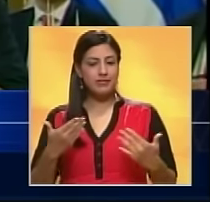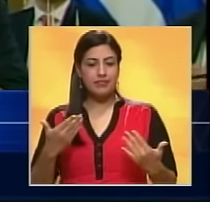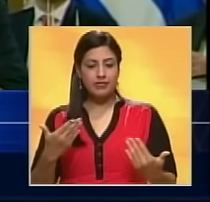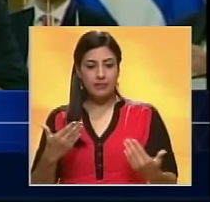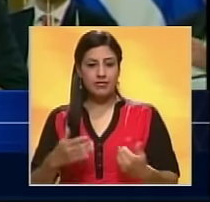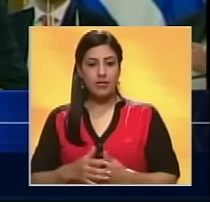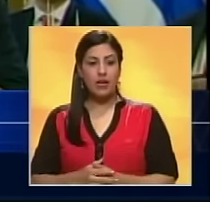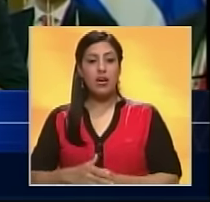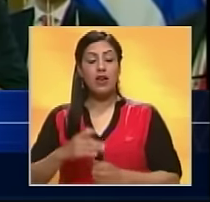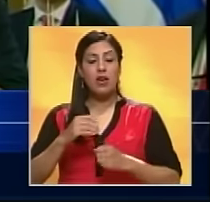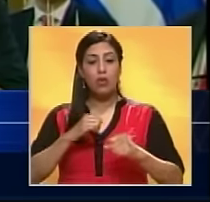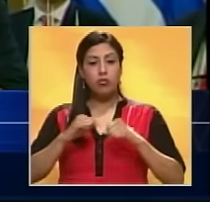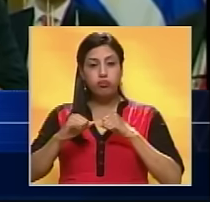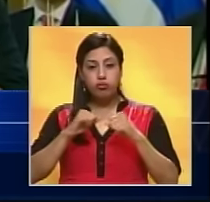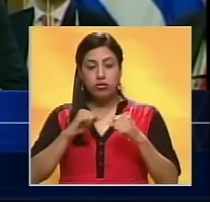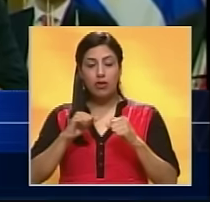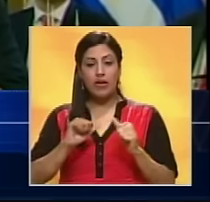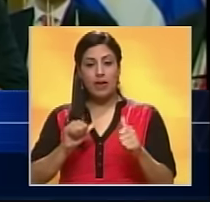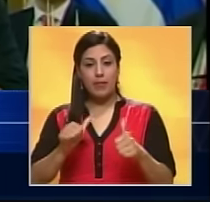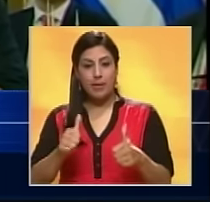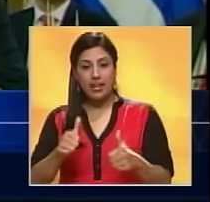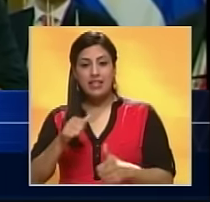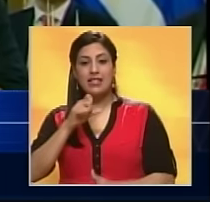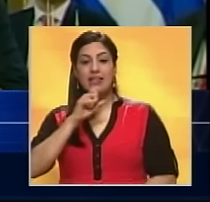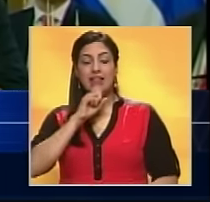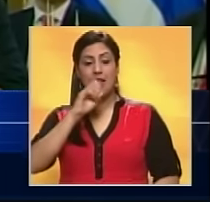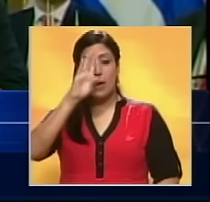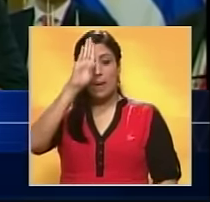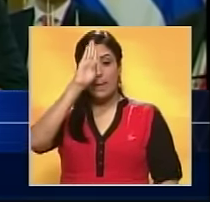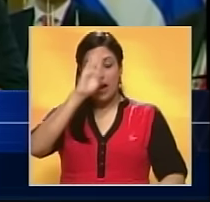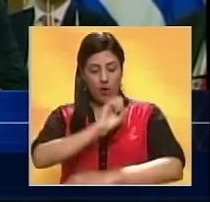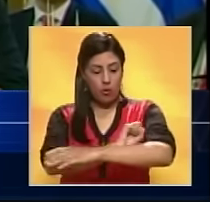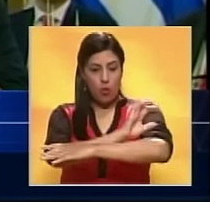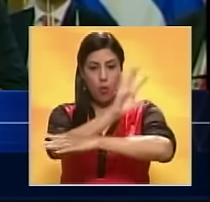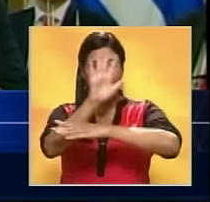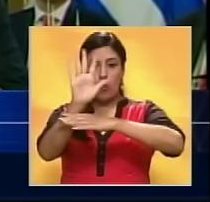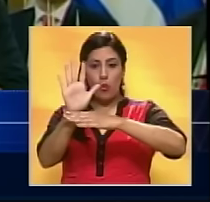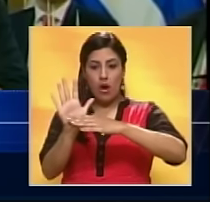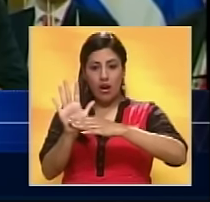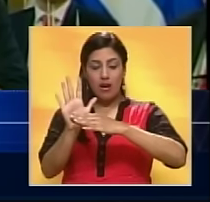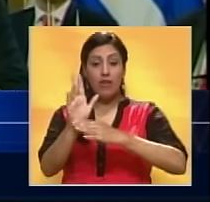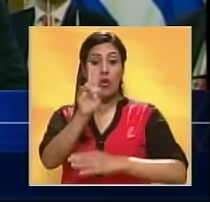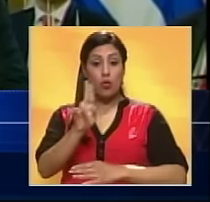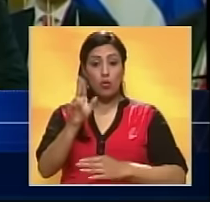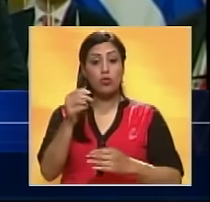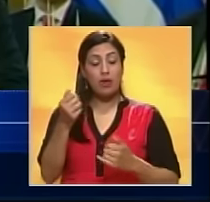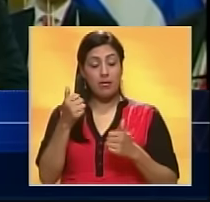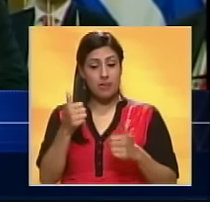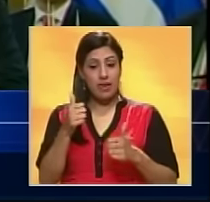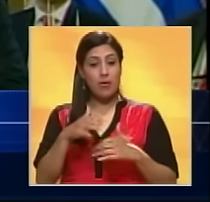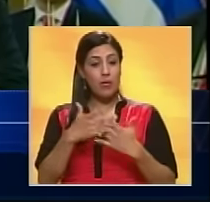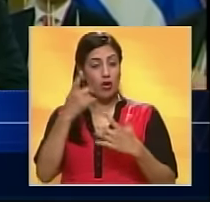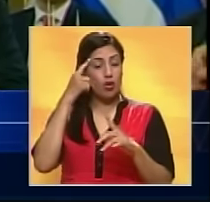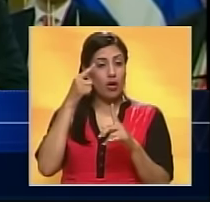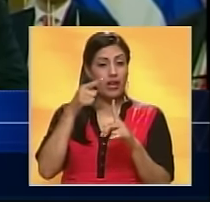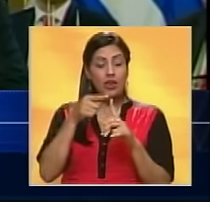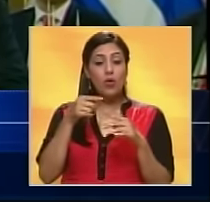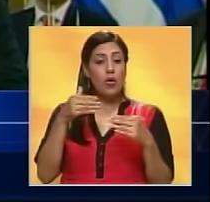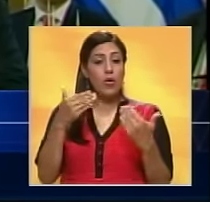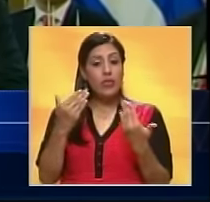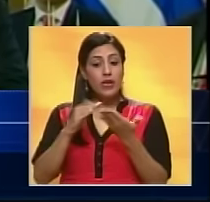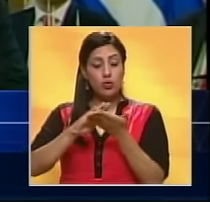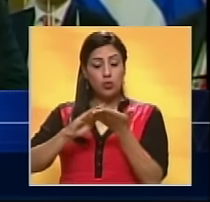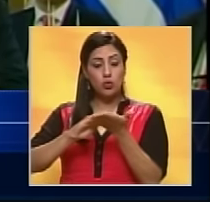que activó el Banco del ALBA y que fue muy útil con motivo de